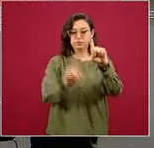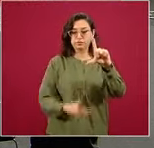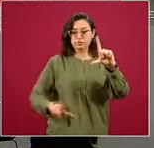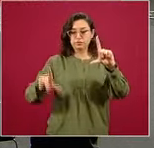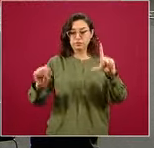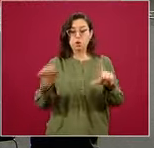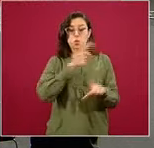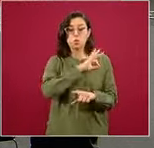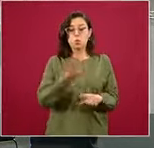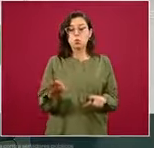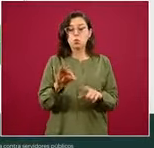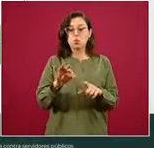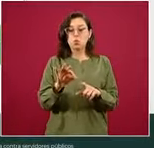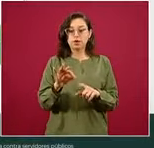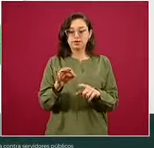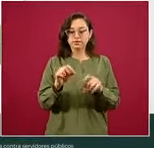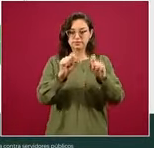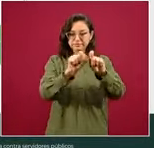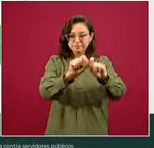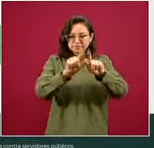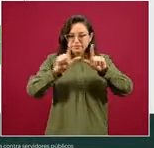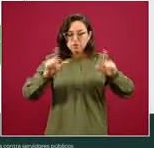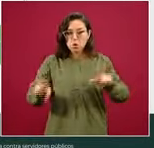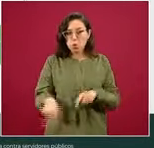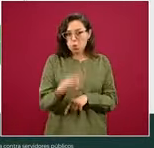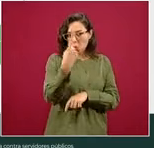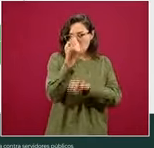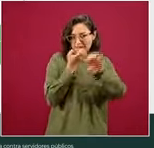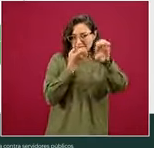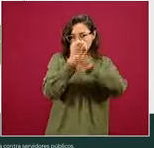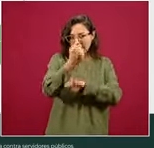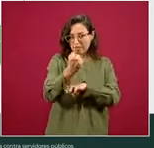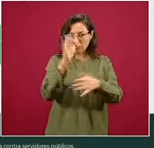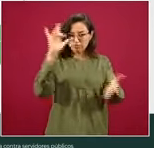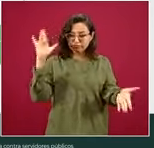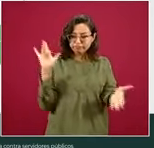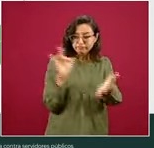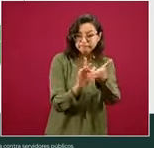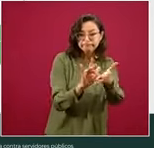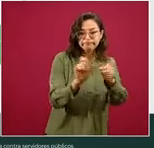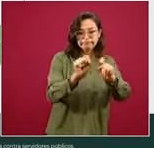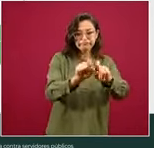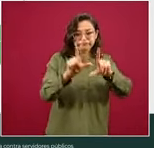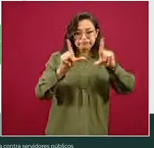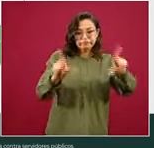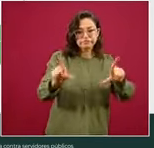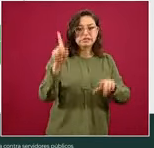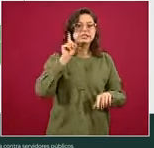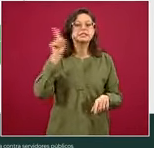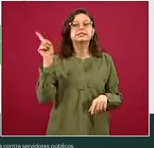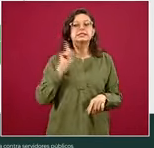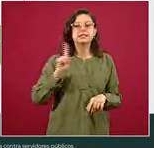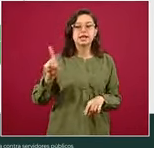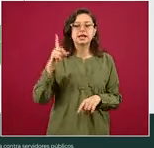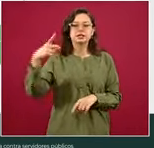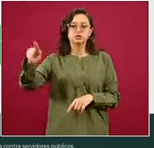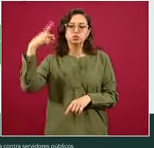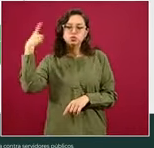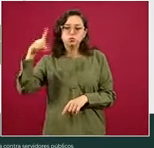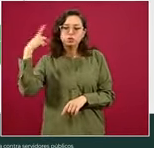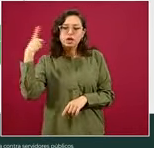federativas, ahí se ve el dato específico de la entidad federativa. Aquí, Zacatecas, tomemos otro,